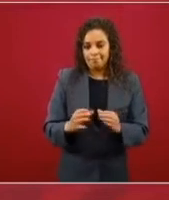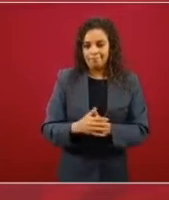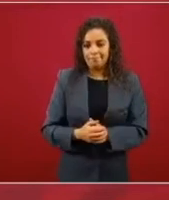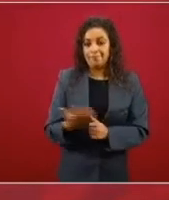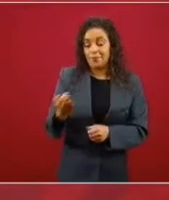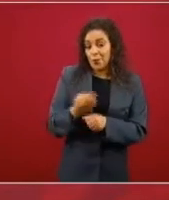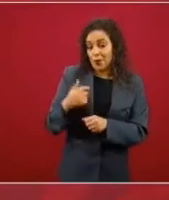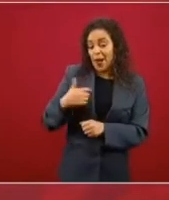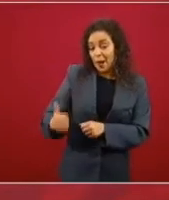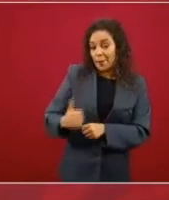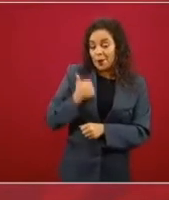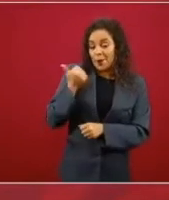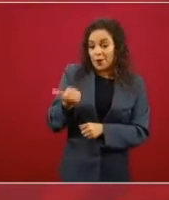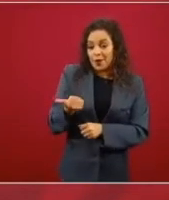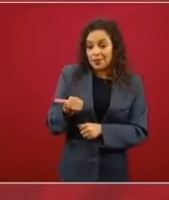para